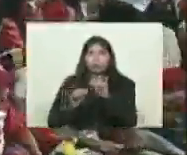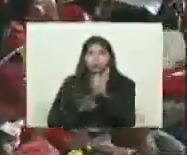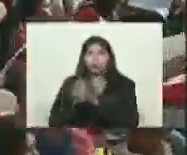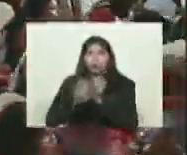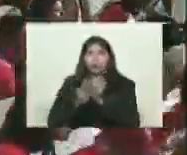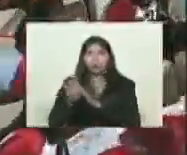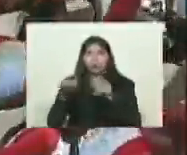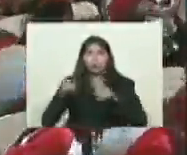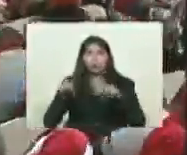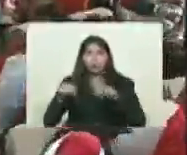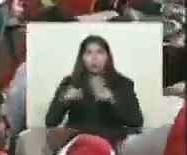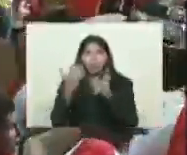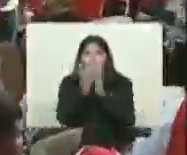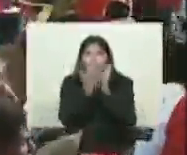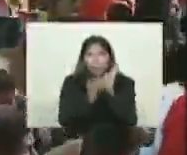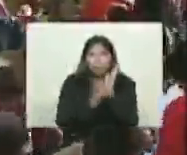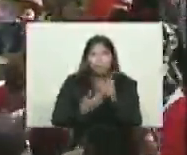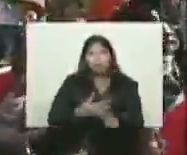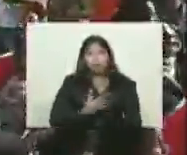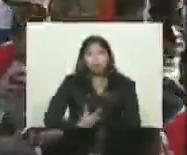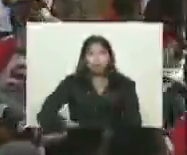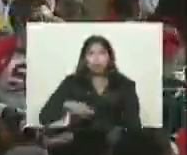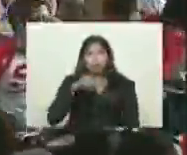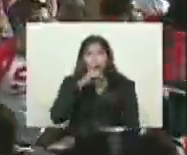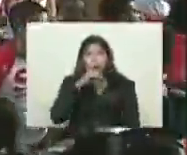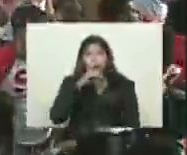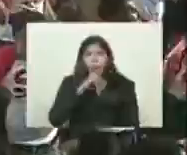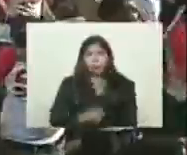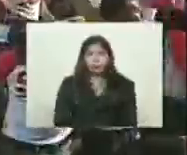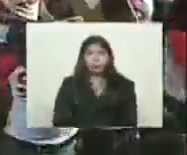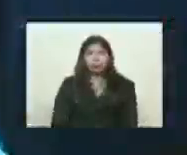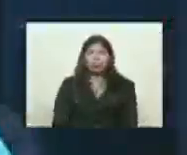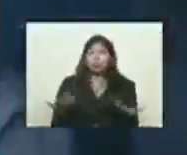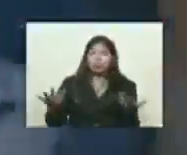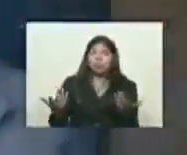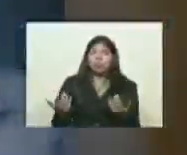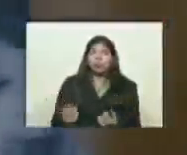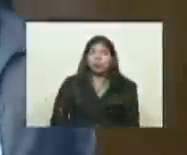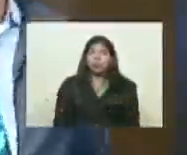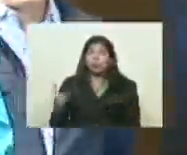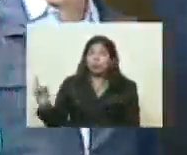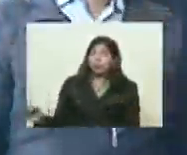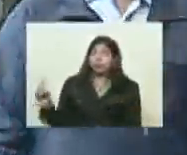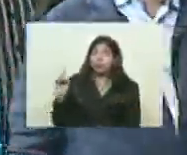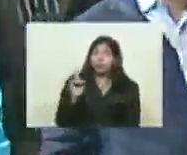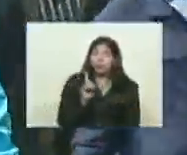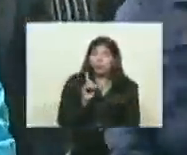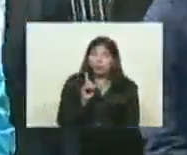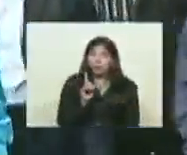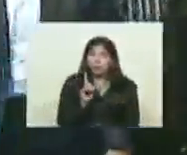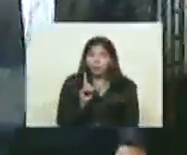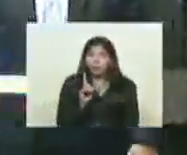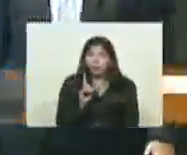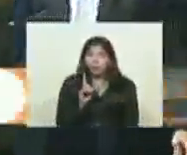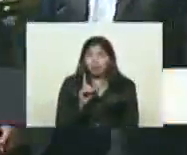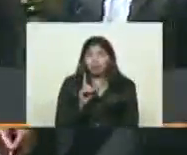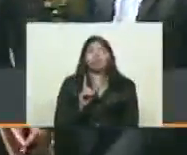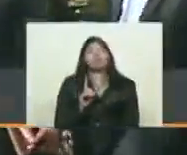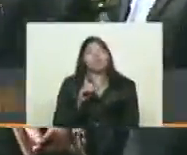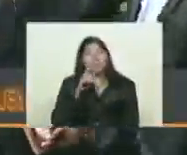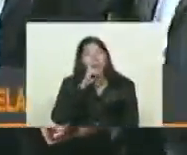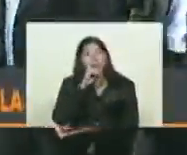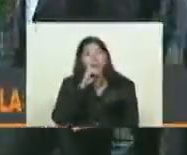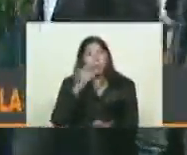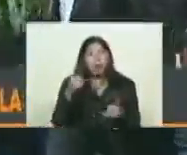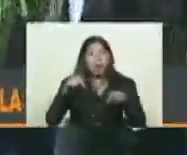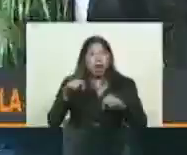de la República Bolivariana de Venezuela. Se suma al encuentro nacional del movimiento Somos